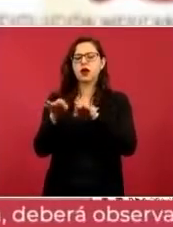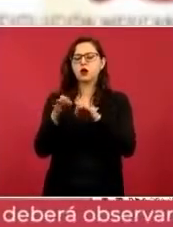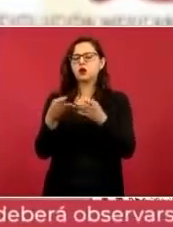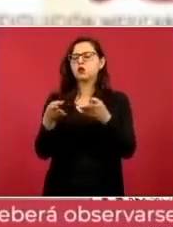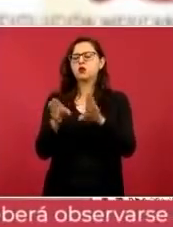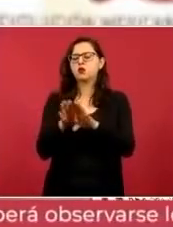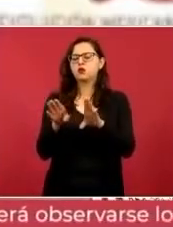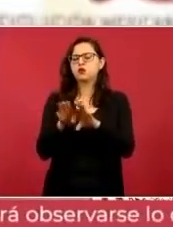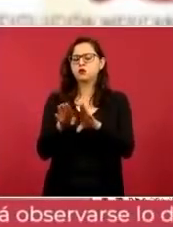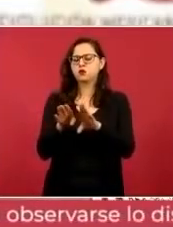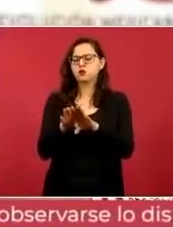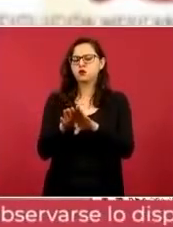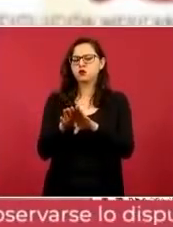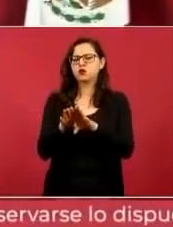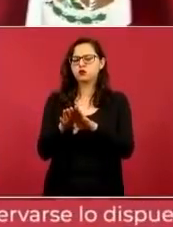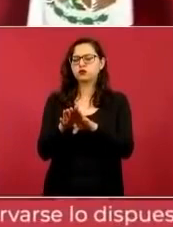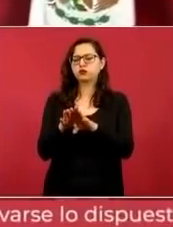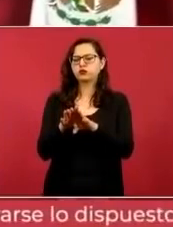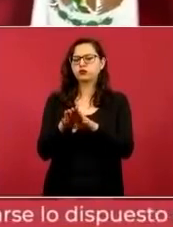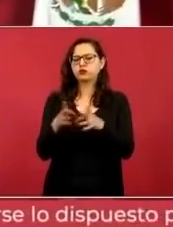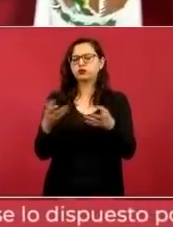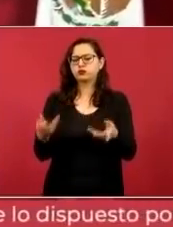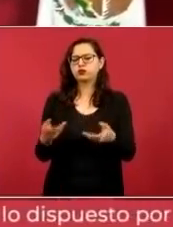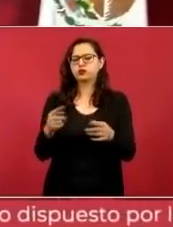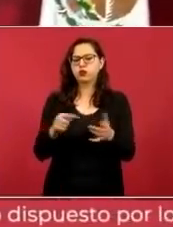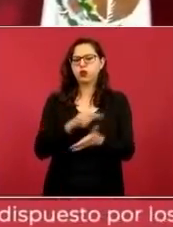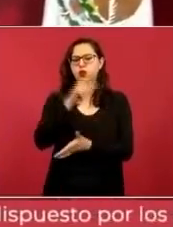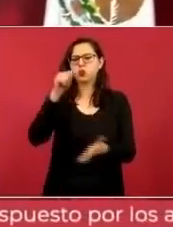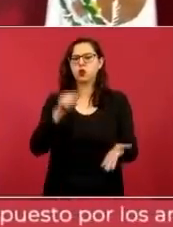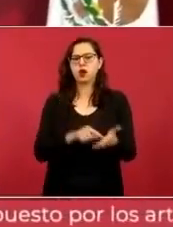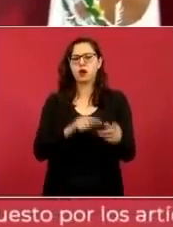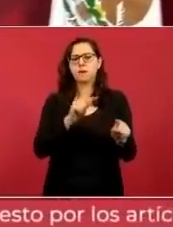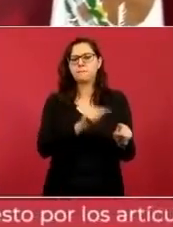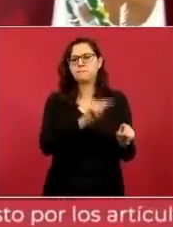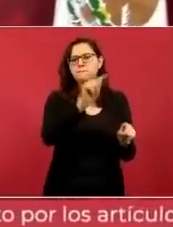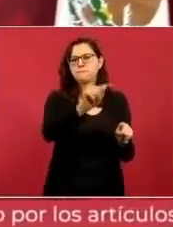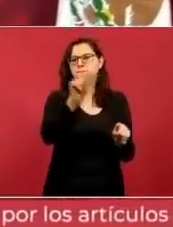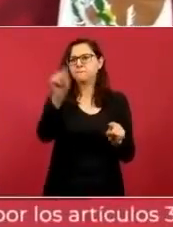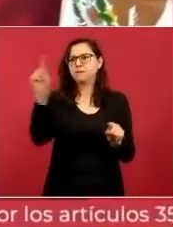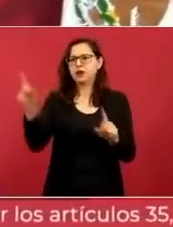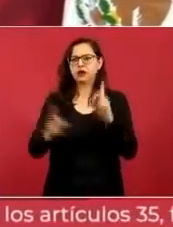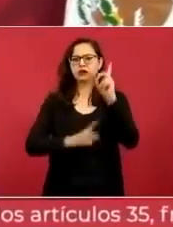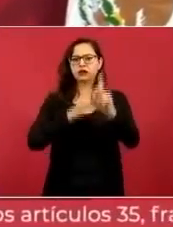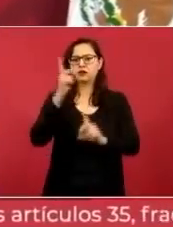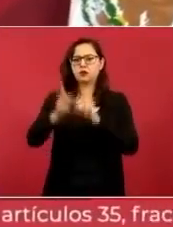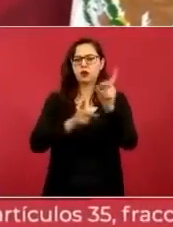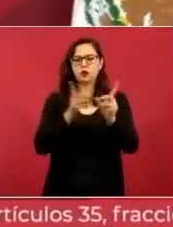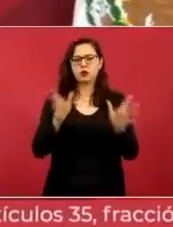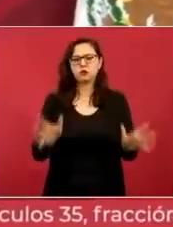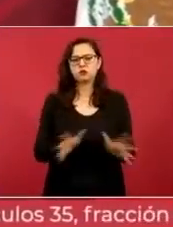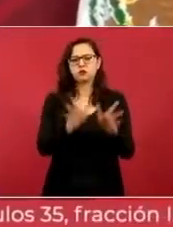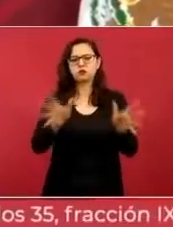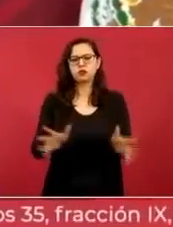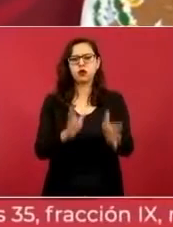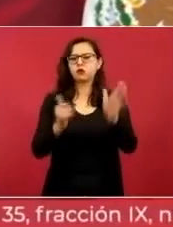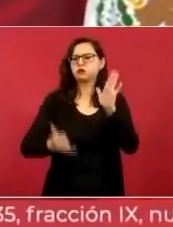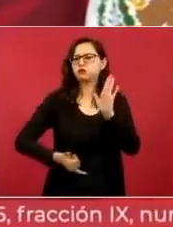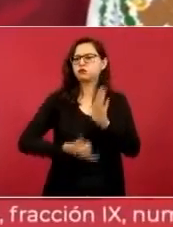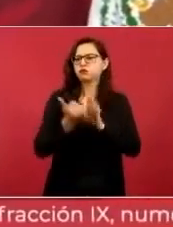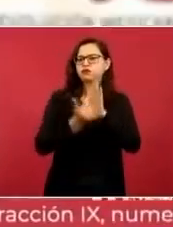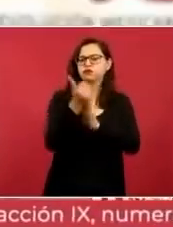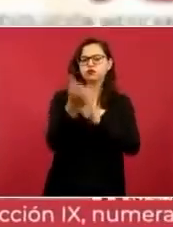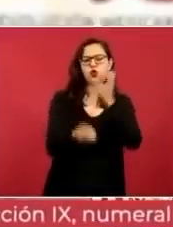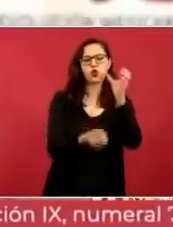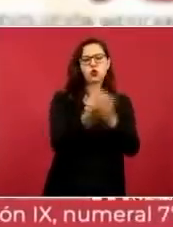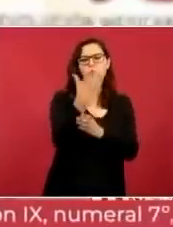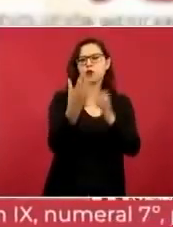adivinan, sí, acertaron, Claudio X González, Héctor Aguilar Camín y Enrique Krause, opositores declarados de la 4T